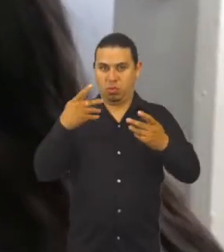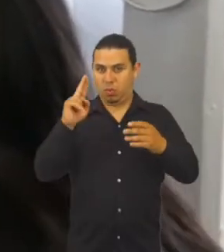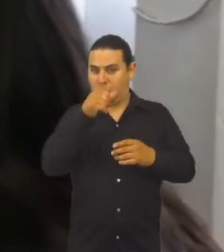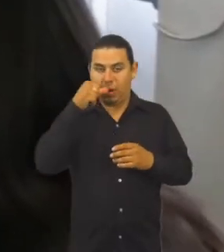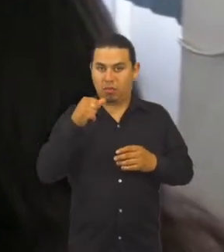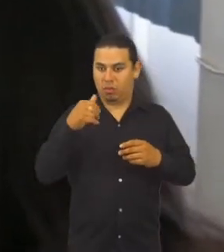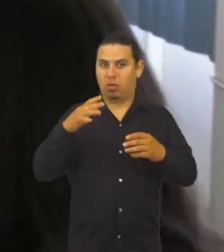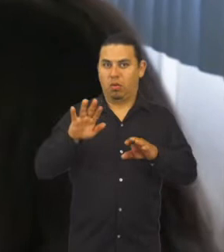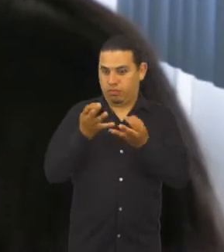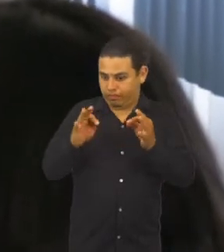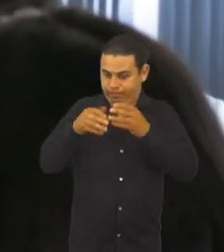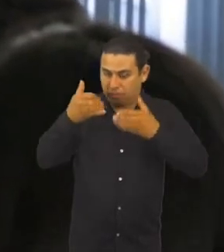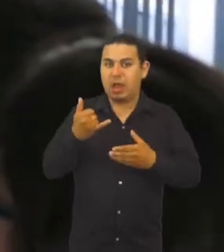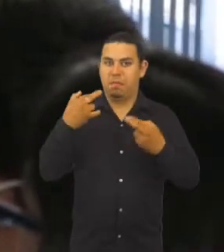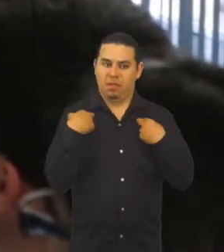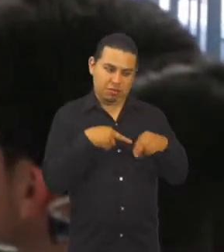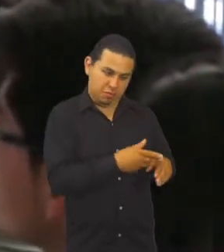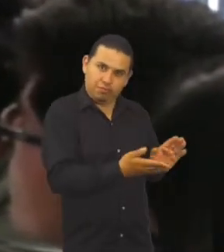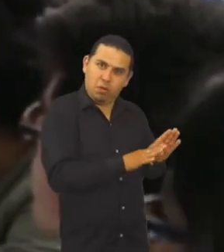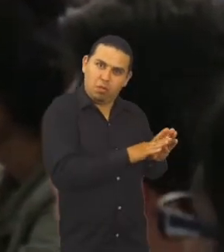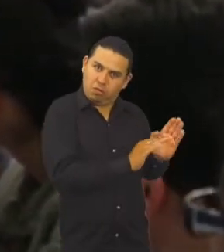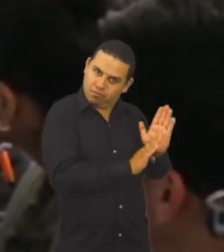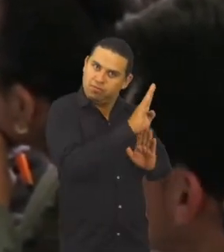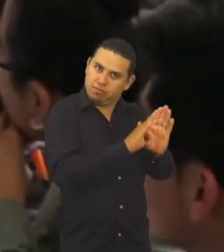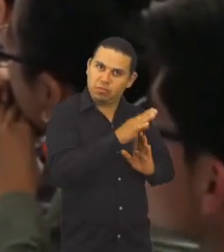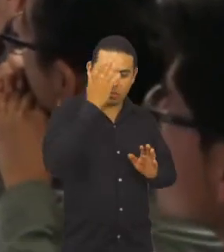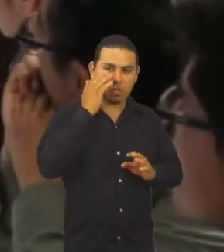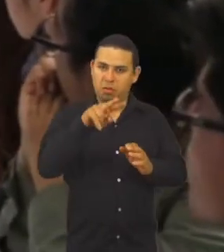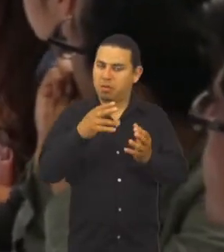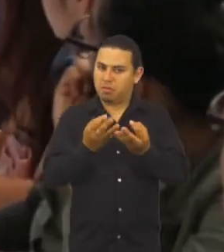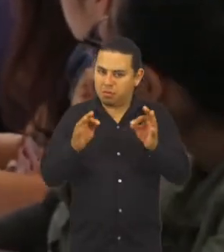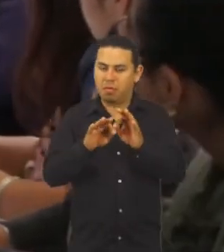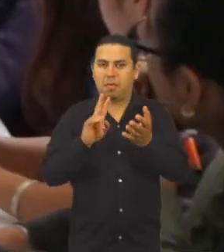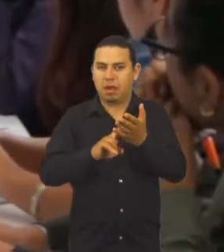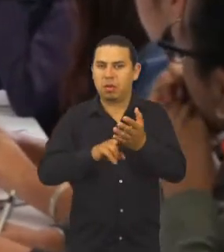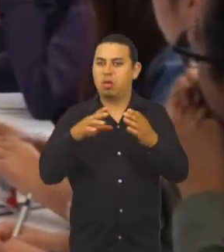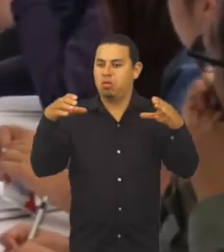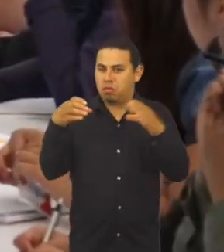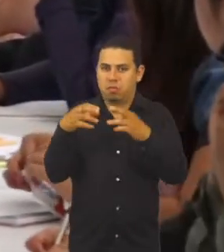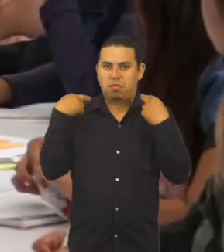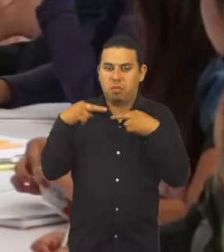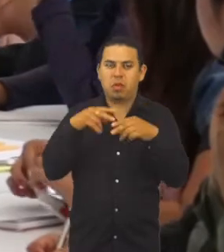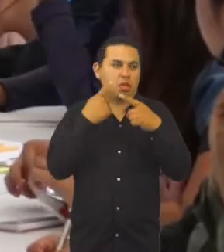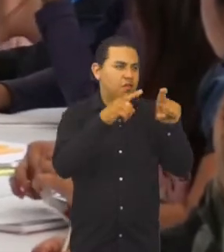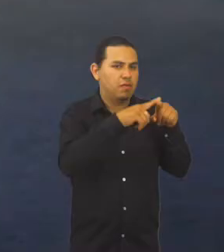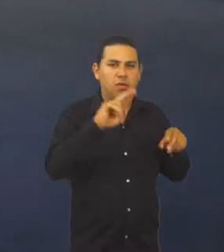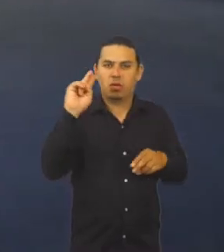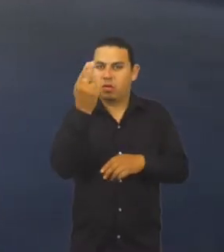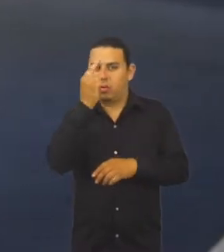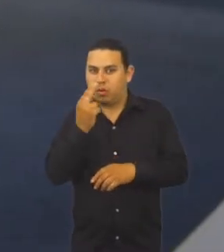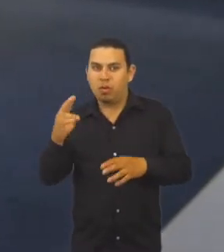institucional y crecimiento de los cuerpos académicos, que generen vínculos con otros cuerpos académicos de nuestra